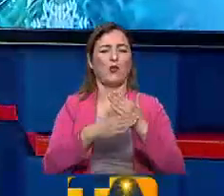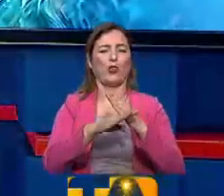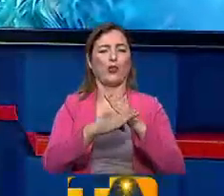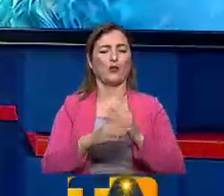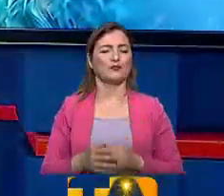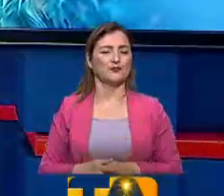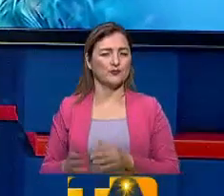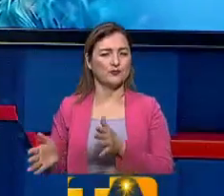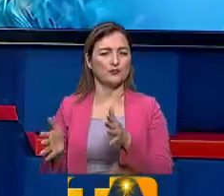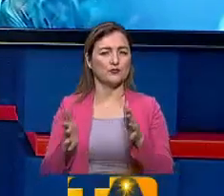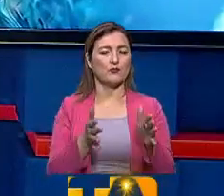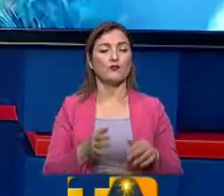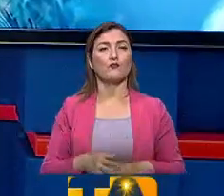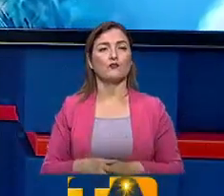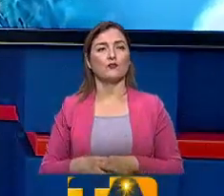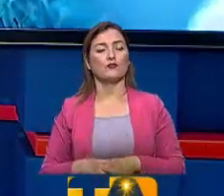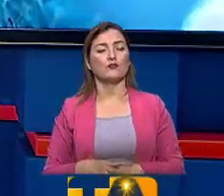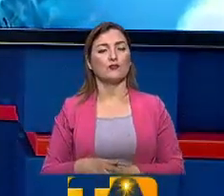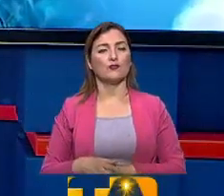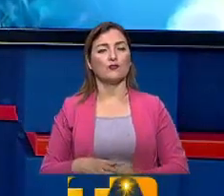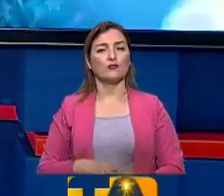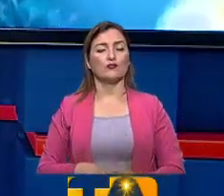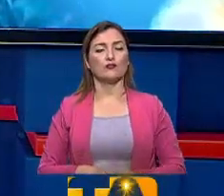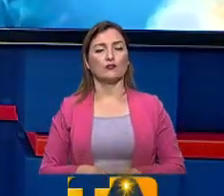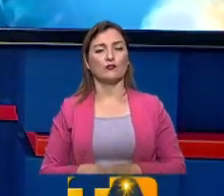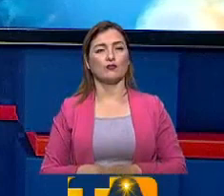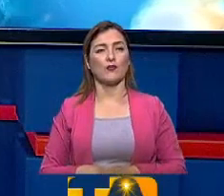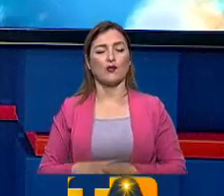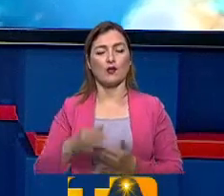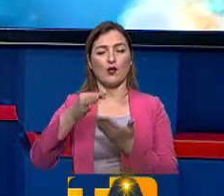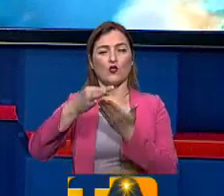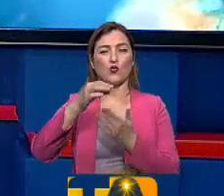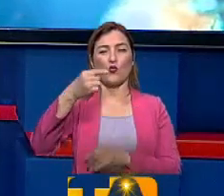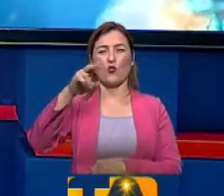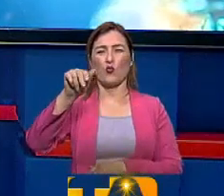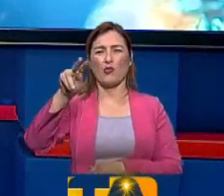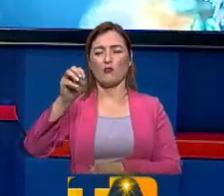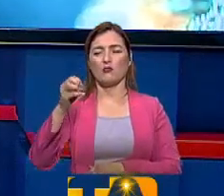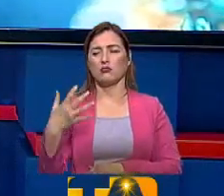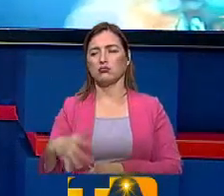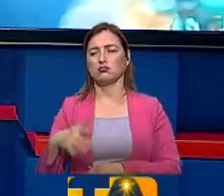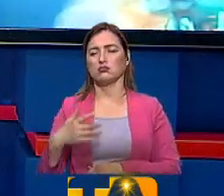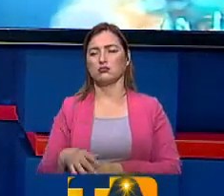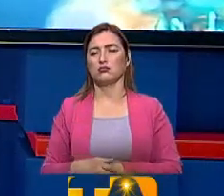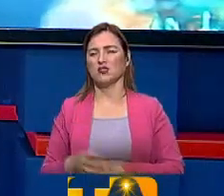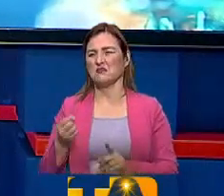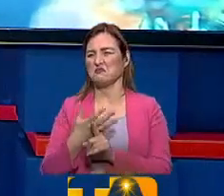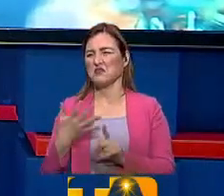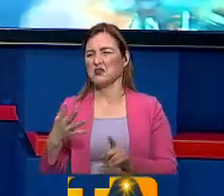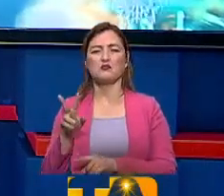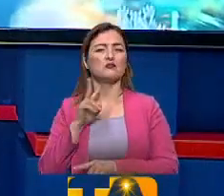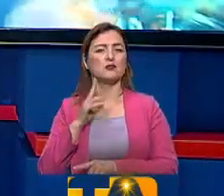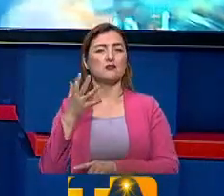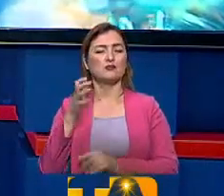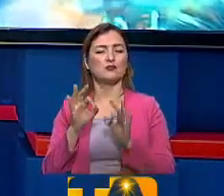Las afectaciones que dejó el fuerte aluvión en el cantón Guano son considerables. 15 familias son las más afectadas.